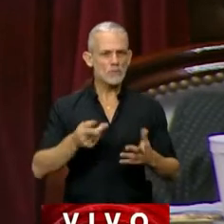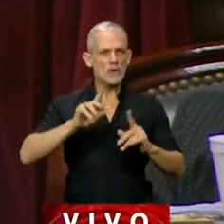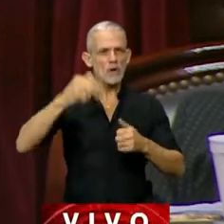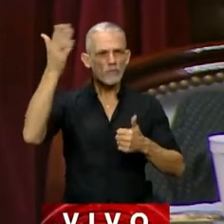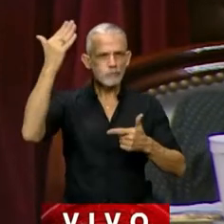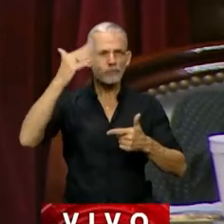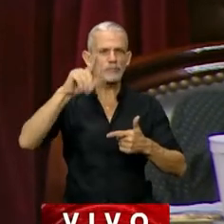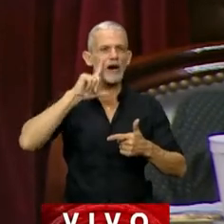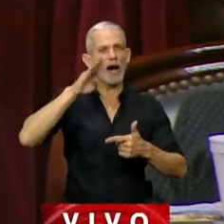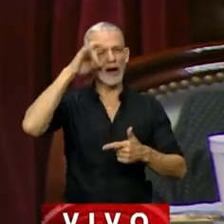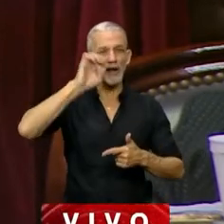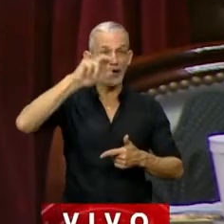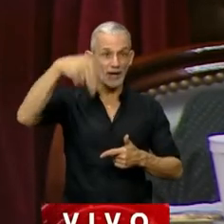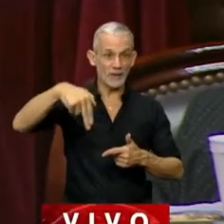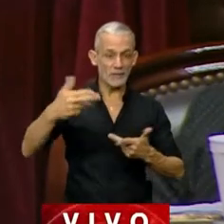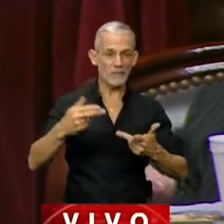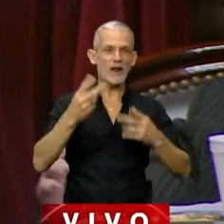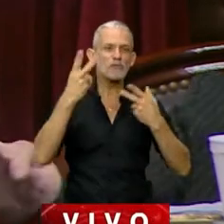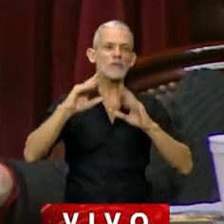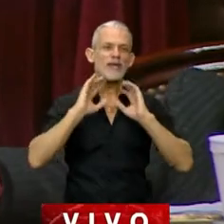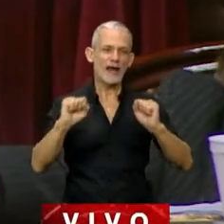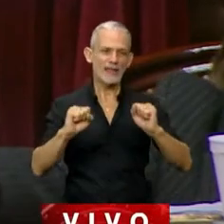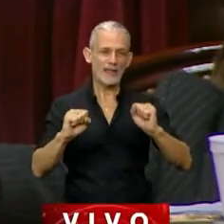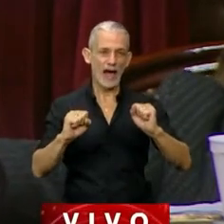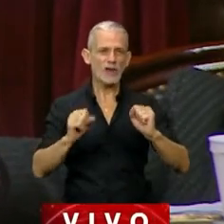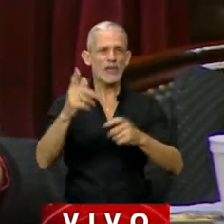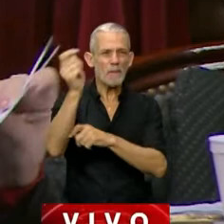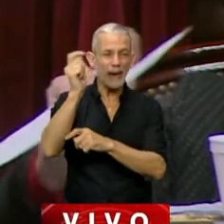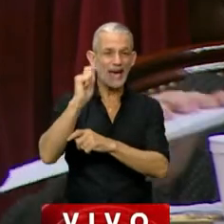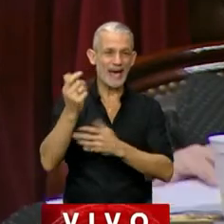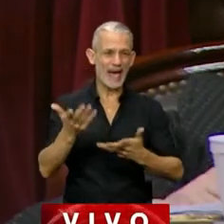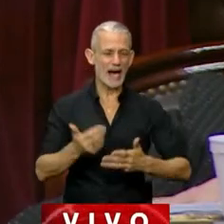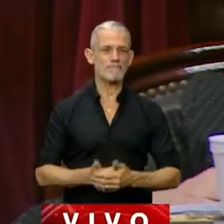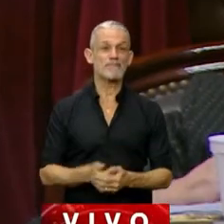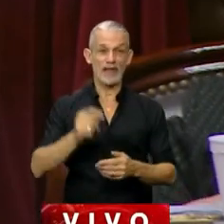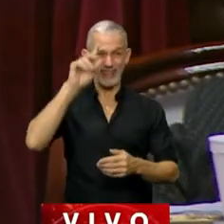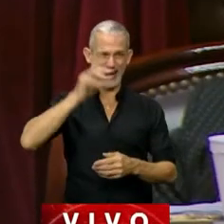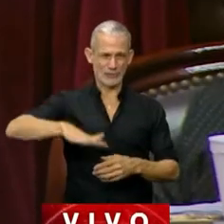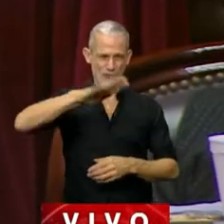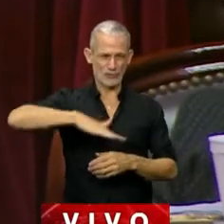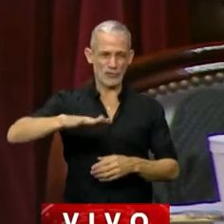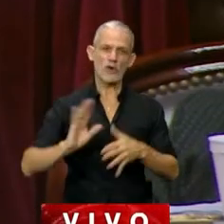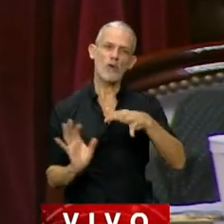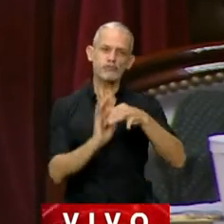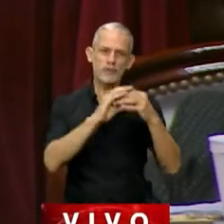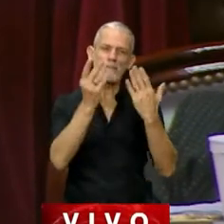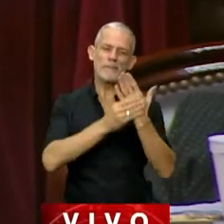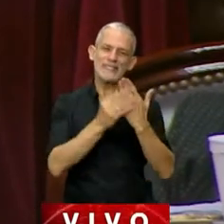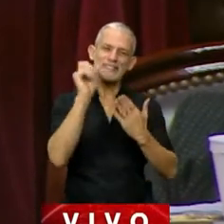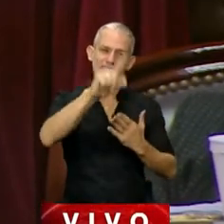Expuso también Carlos Lieberman, el subsecretario de Pesca y Acuicultura de la Nación, dependiente del